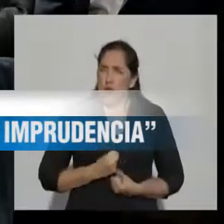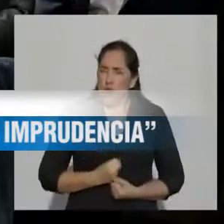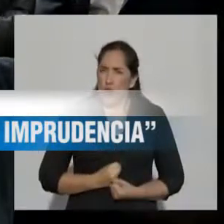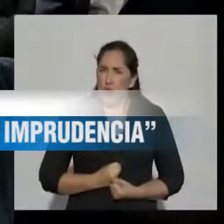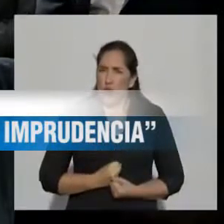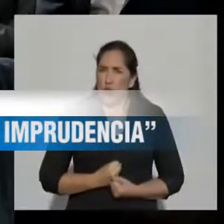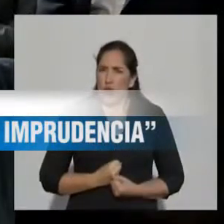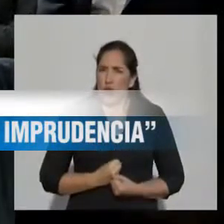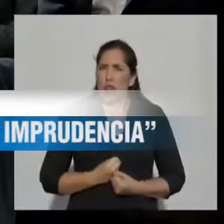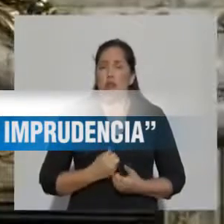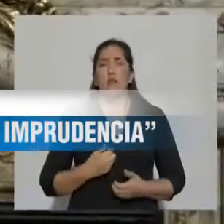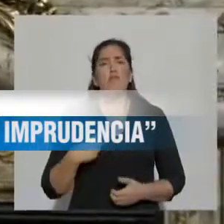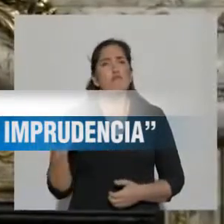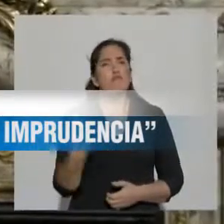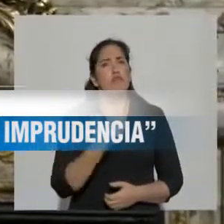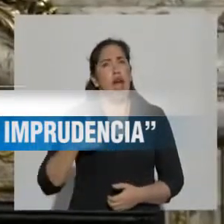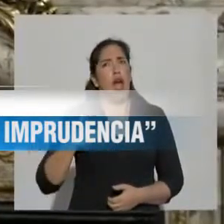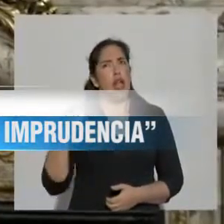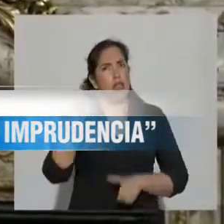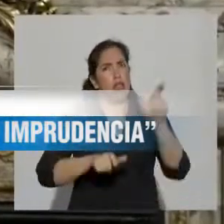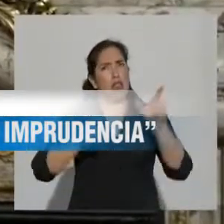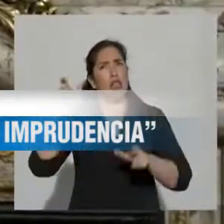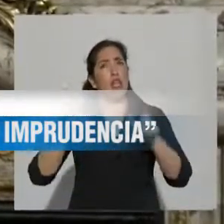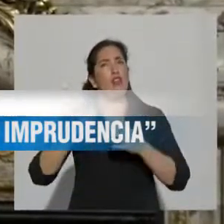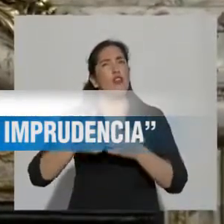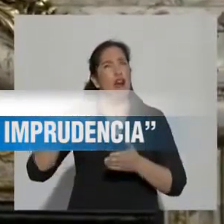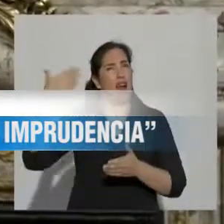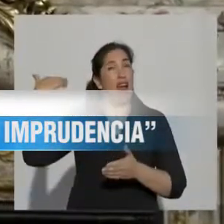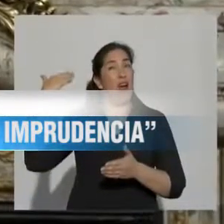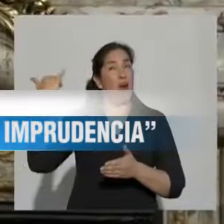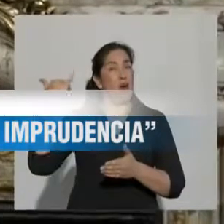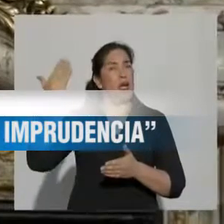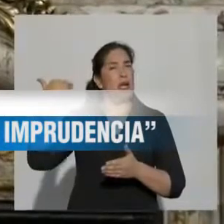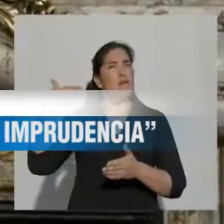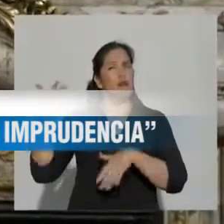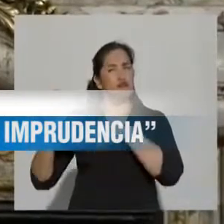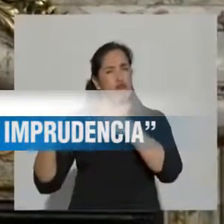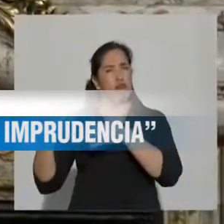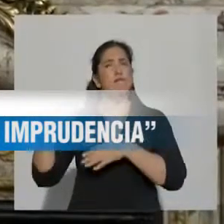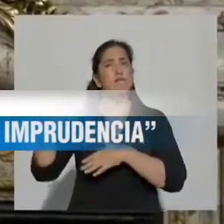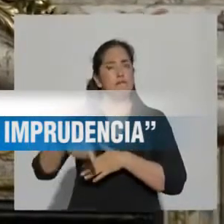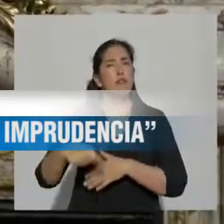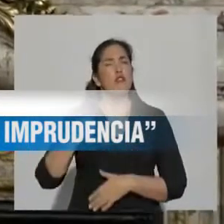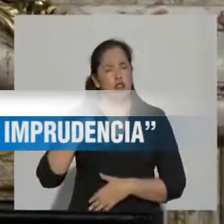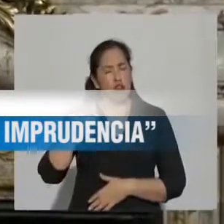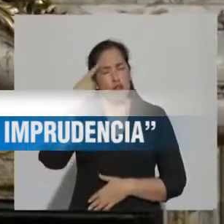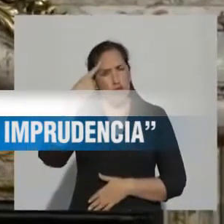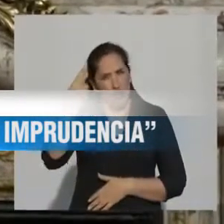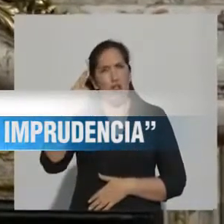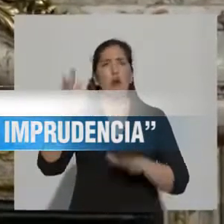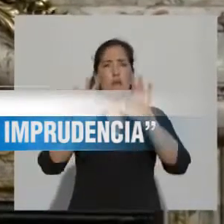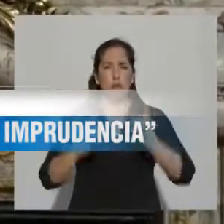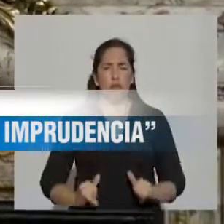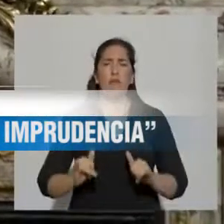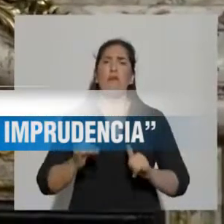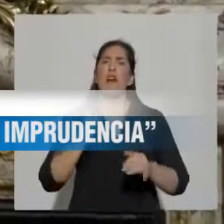otra vez y que el PRO se termine haciendo un festín a costilla de que nosotros nos dividamos. Yo creo que la Unión Cívica Radical va a tener uno o dos